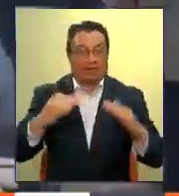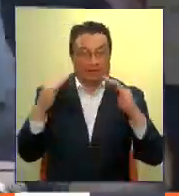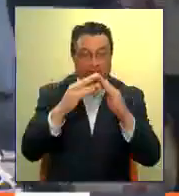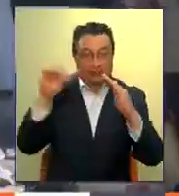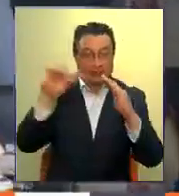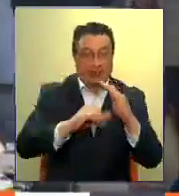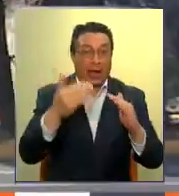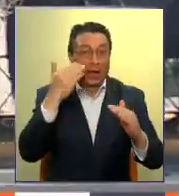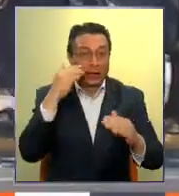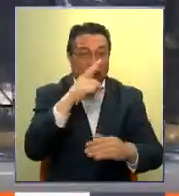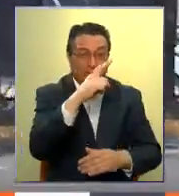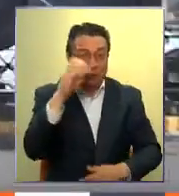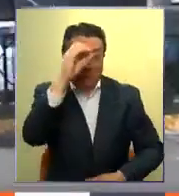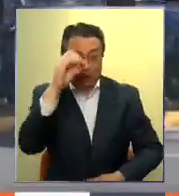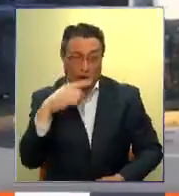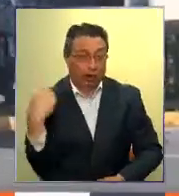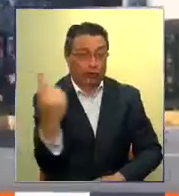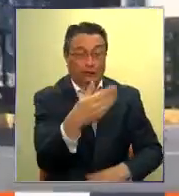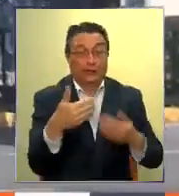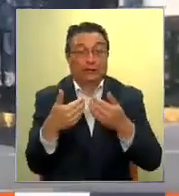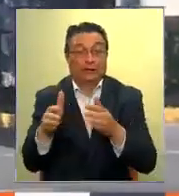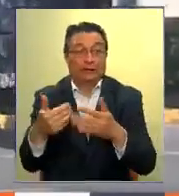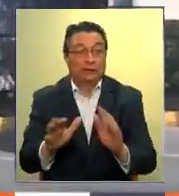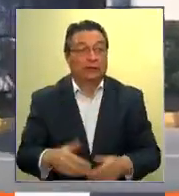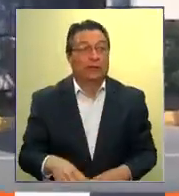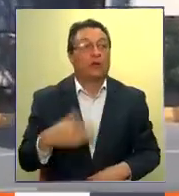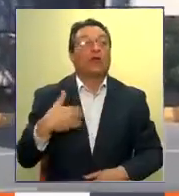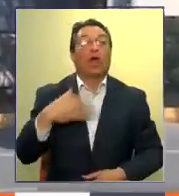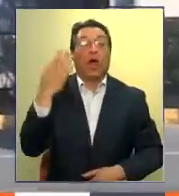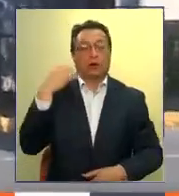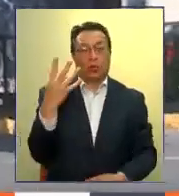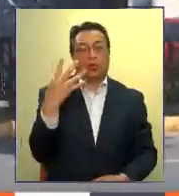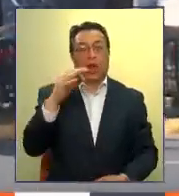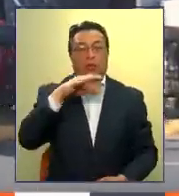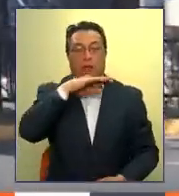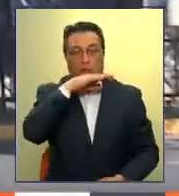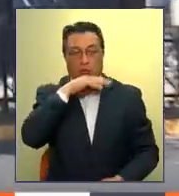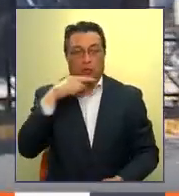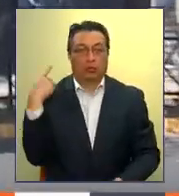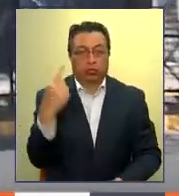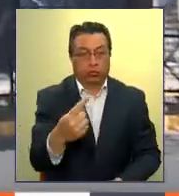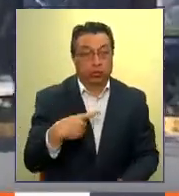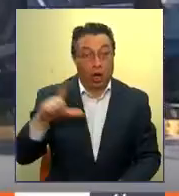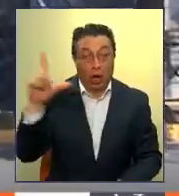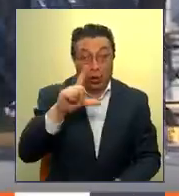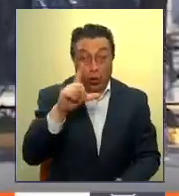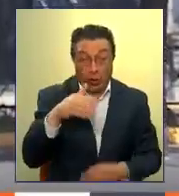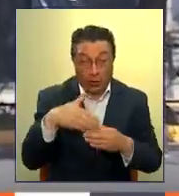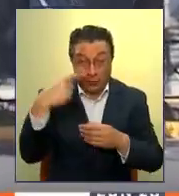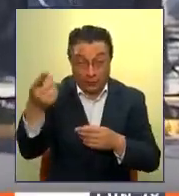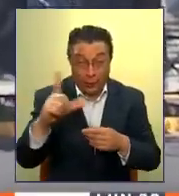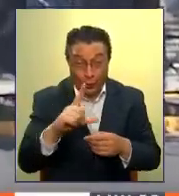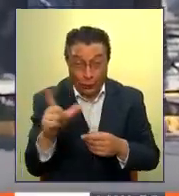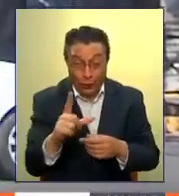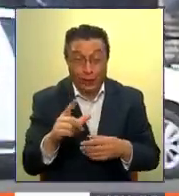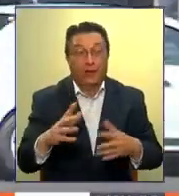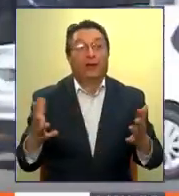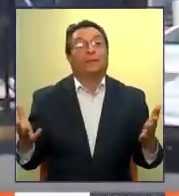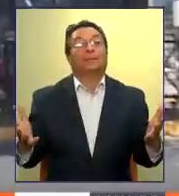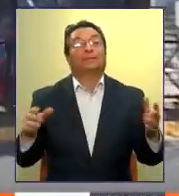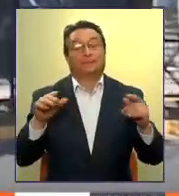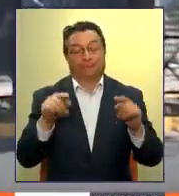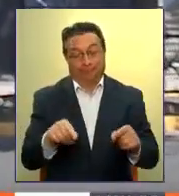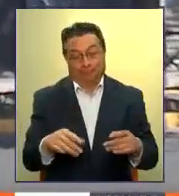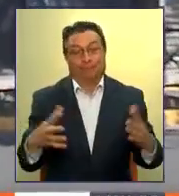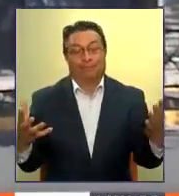casi en su totalidad richard 40 minutos pero como servir del lunes para adelante como dice usted si llegan a